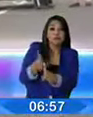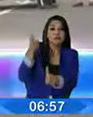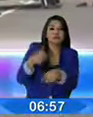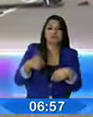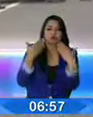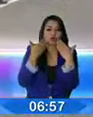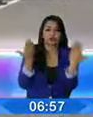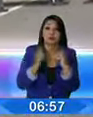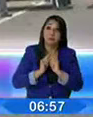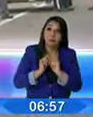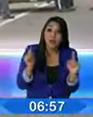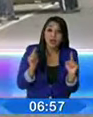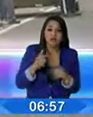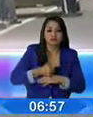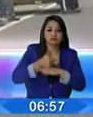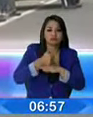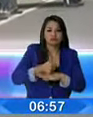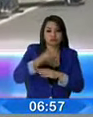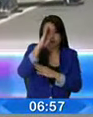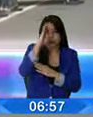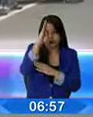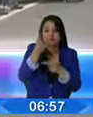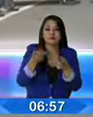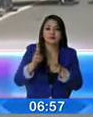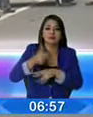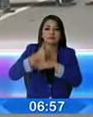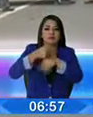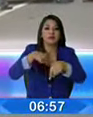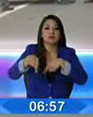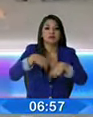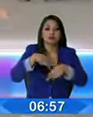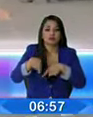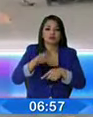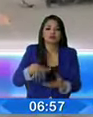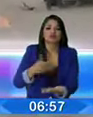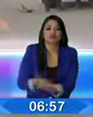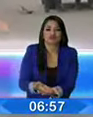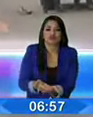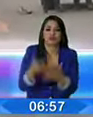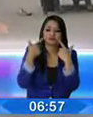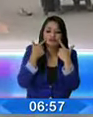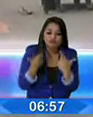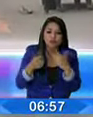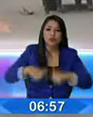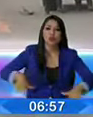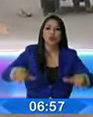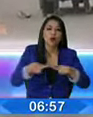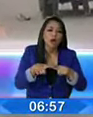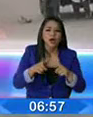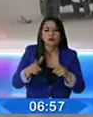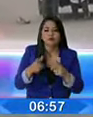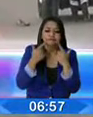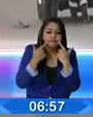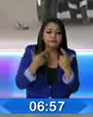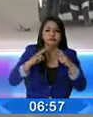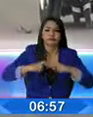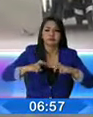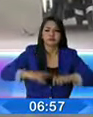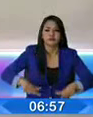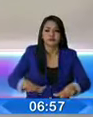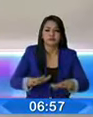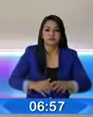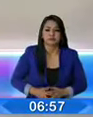convocó a la presencia de los agentes de la Comisión de Tránsito del Ecuador, así como también a los uniformados de la